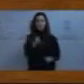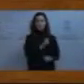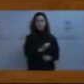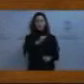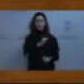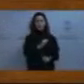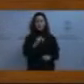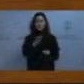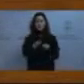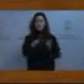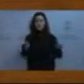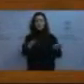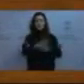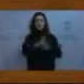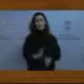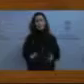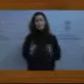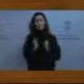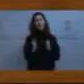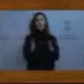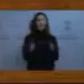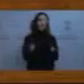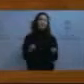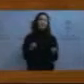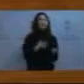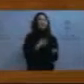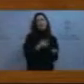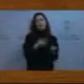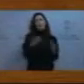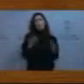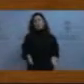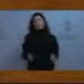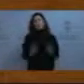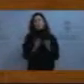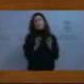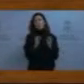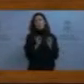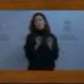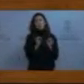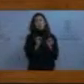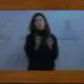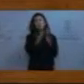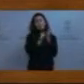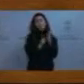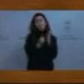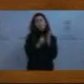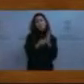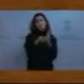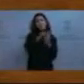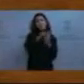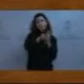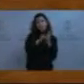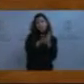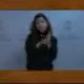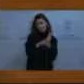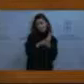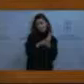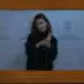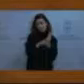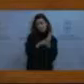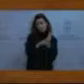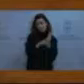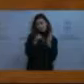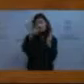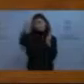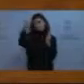dato que en principio le va a consolar. Estamos por encima de Extremadura, de Cantabria y de La Rioja, pero consuelo le va a durar poco porque esas tres que están por debajo de nosotros